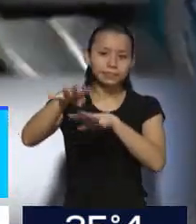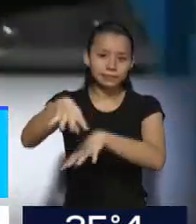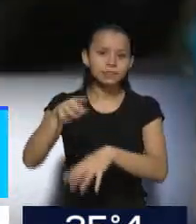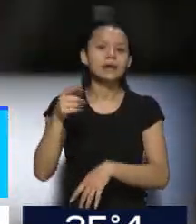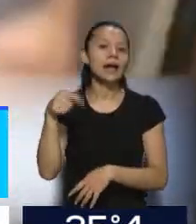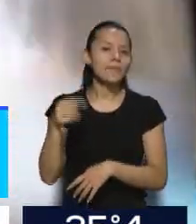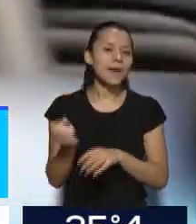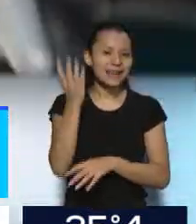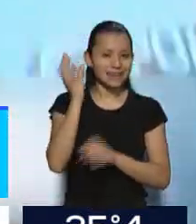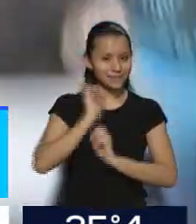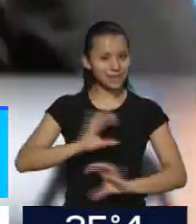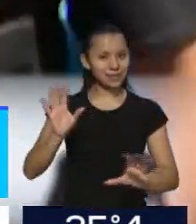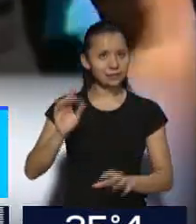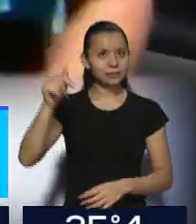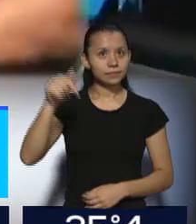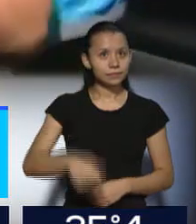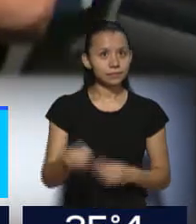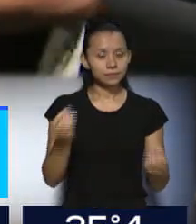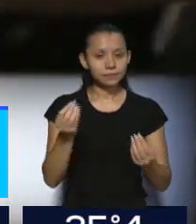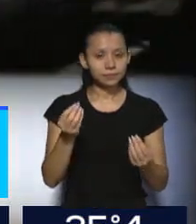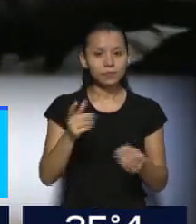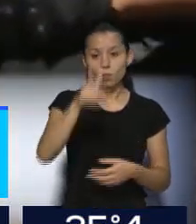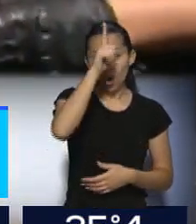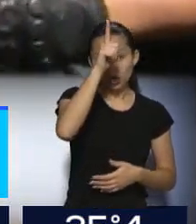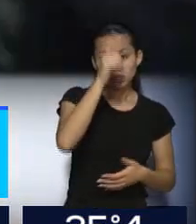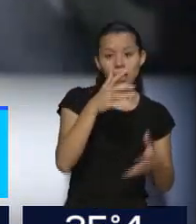mañana, fue el epicentro del operativo.